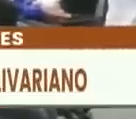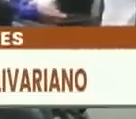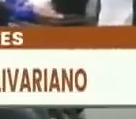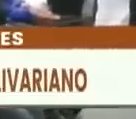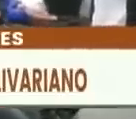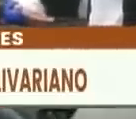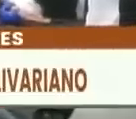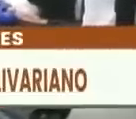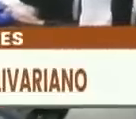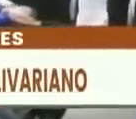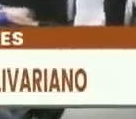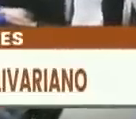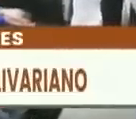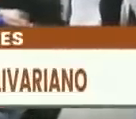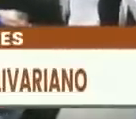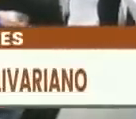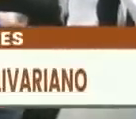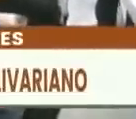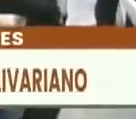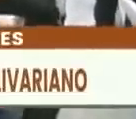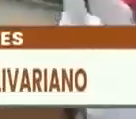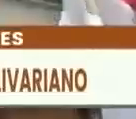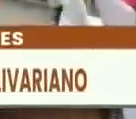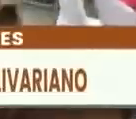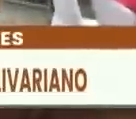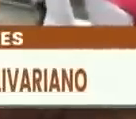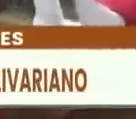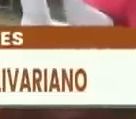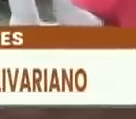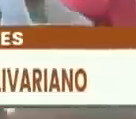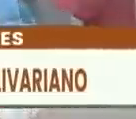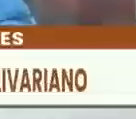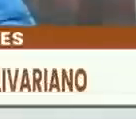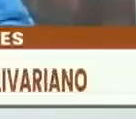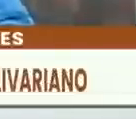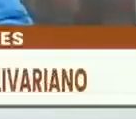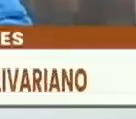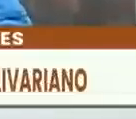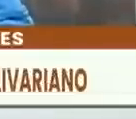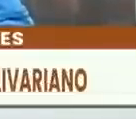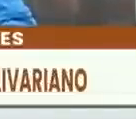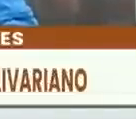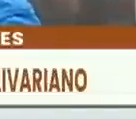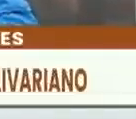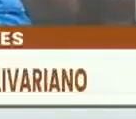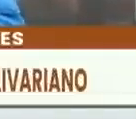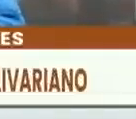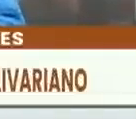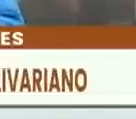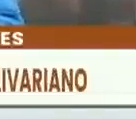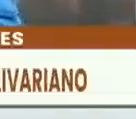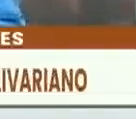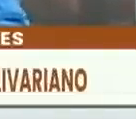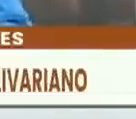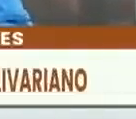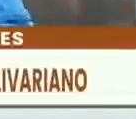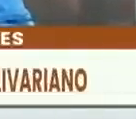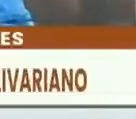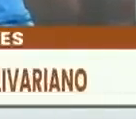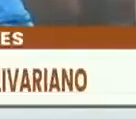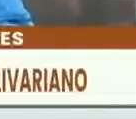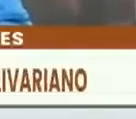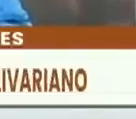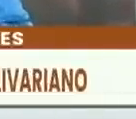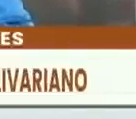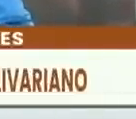solito porque eso no llevaba el mejor de los mundos el capitalismo liberal o el capitalismo del cfc dejar hacer dejar pasar